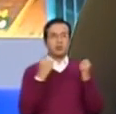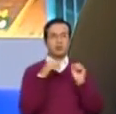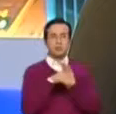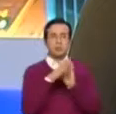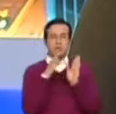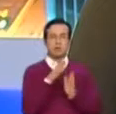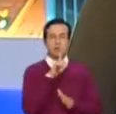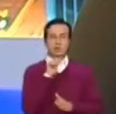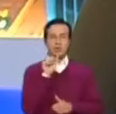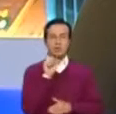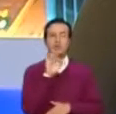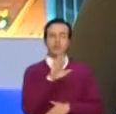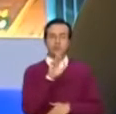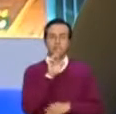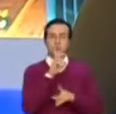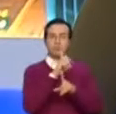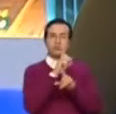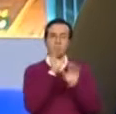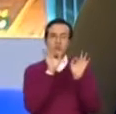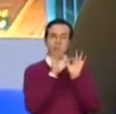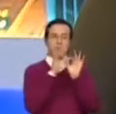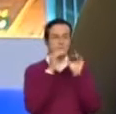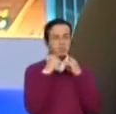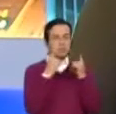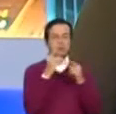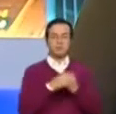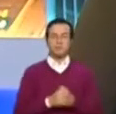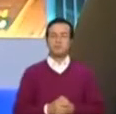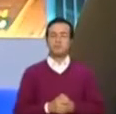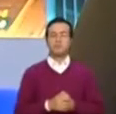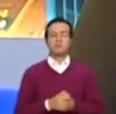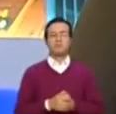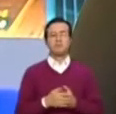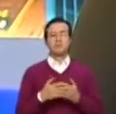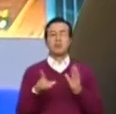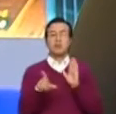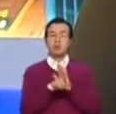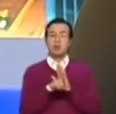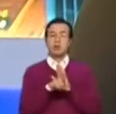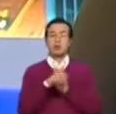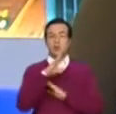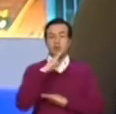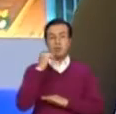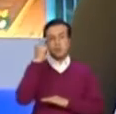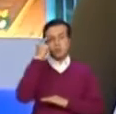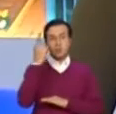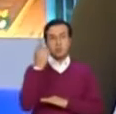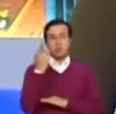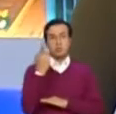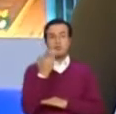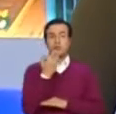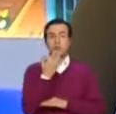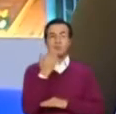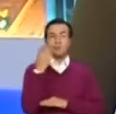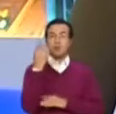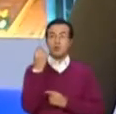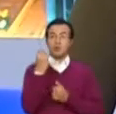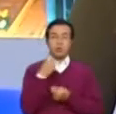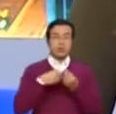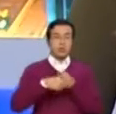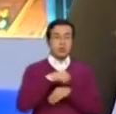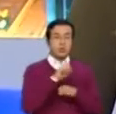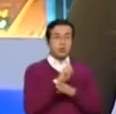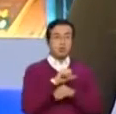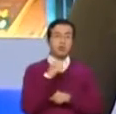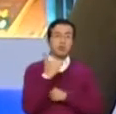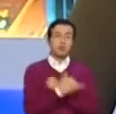banquero Guillermo Lasso a través de su red social Facebook, él citando decía, las leyes del correísmo no me permitieron invertir libremente en el país